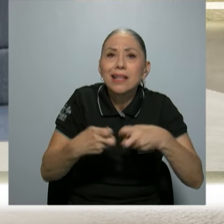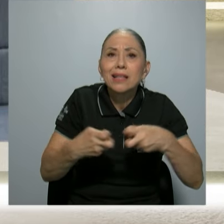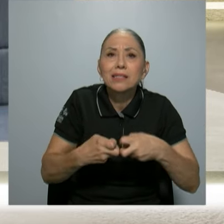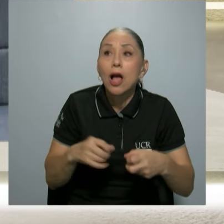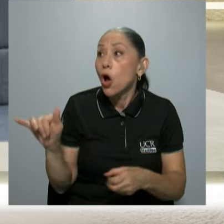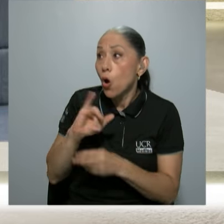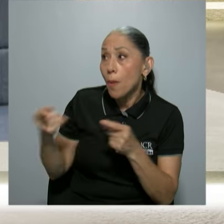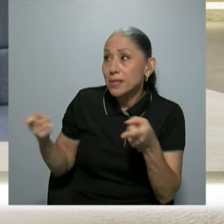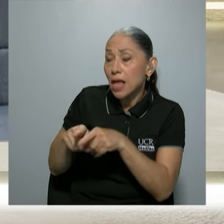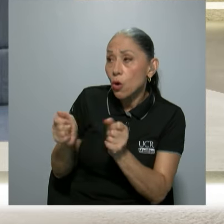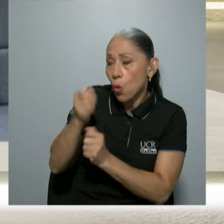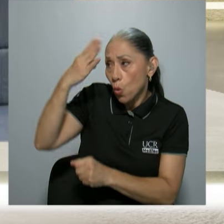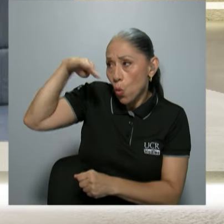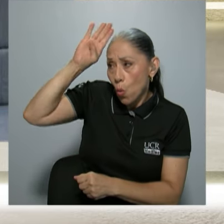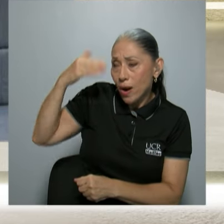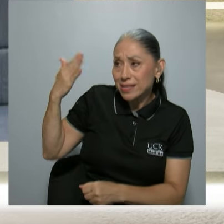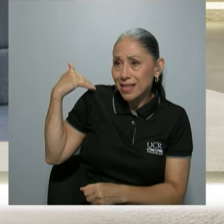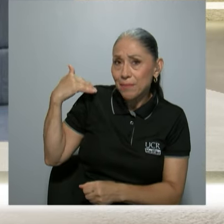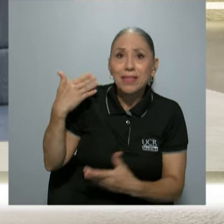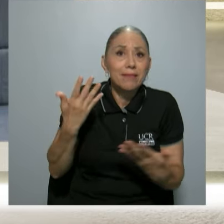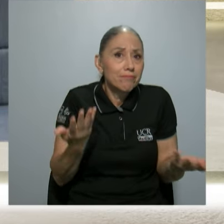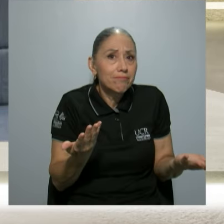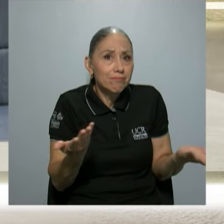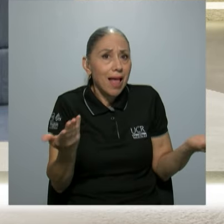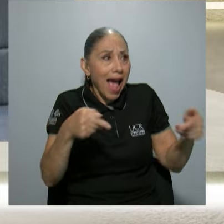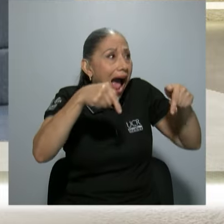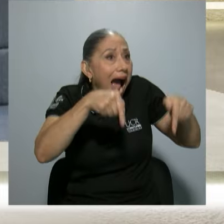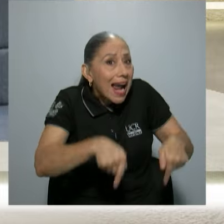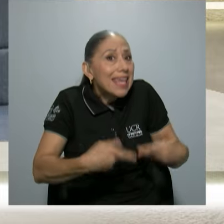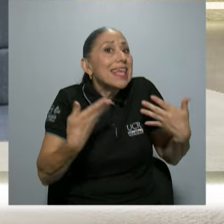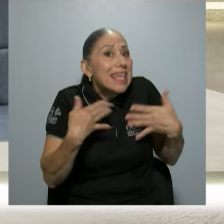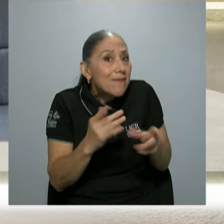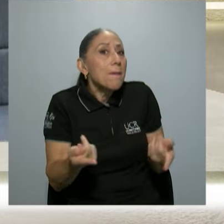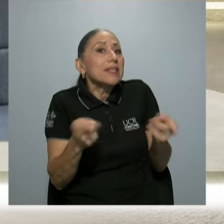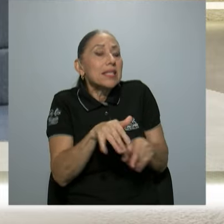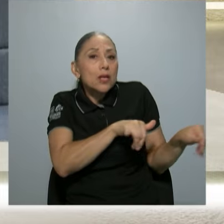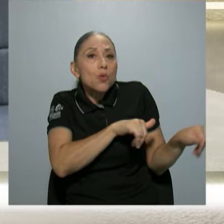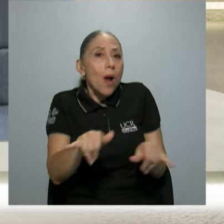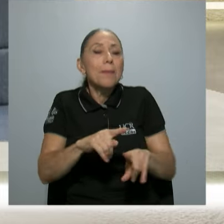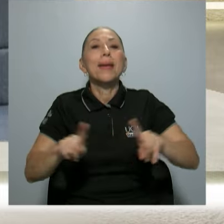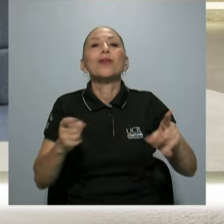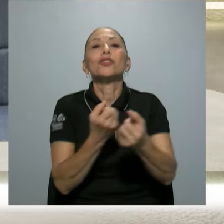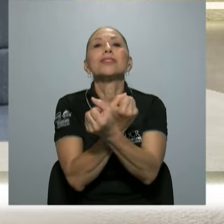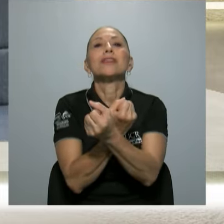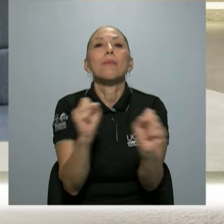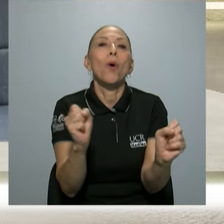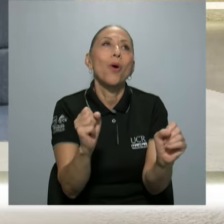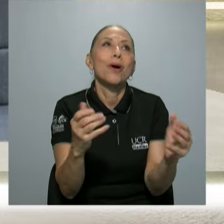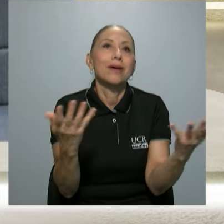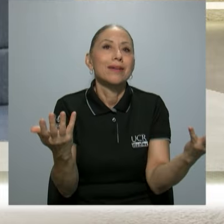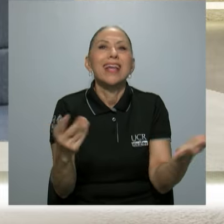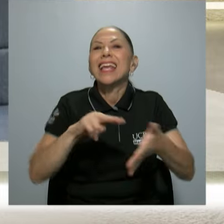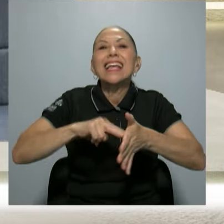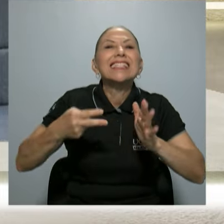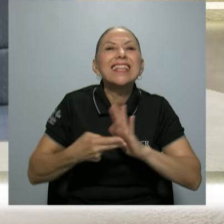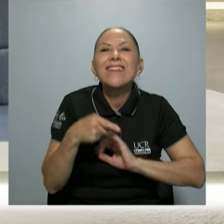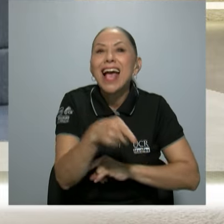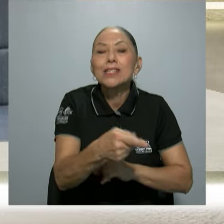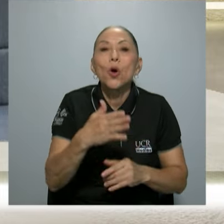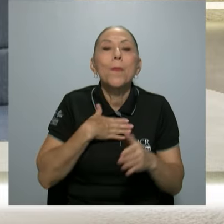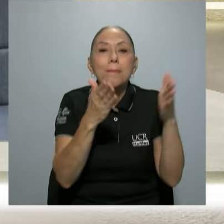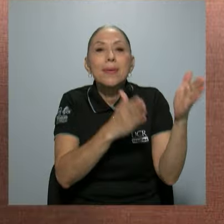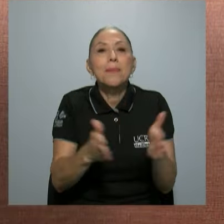Cuba también recientemente. Y Cuba. Aquí nos iba a pasar eso, si no nos salvó. ¿Y eso qué significa? Yo estoy planteando en mi plan país, es un